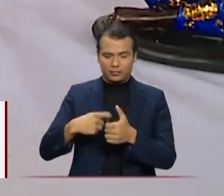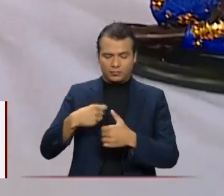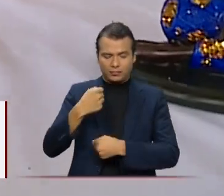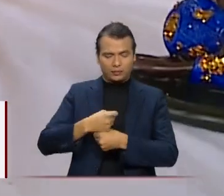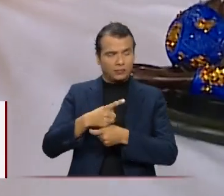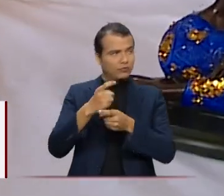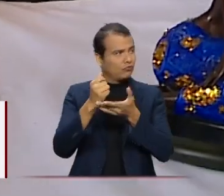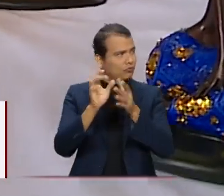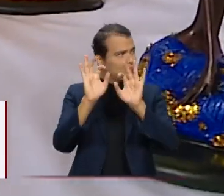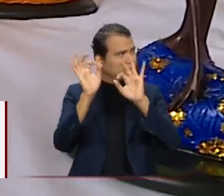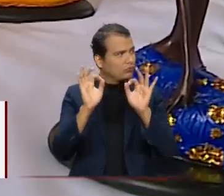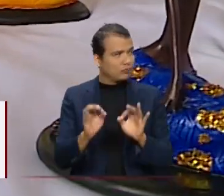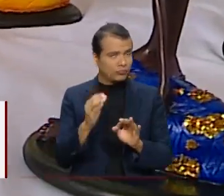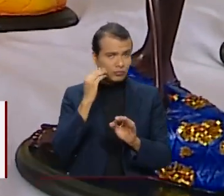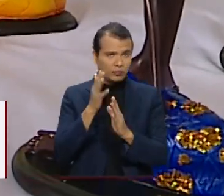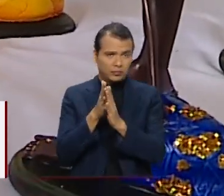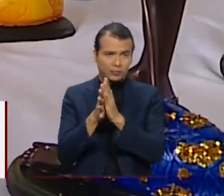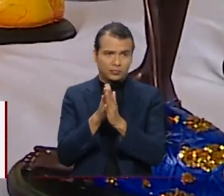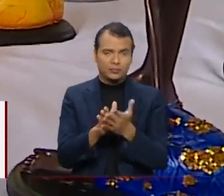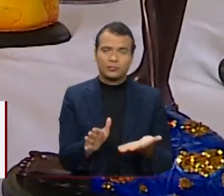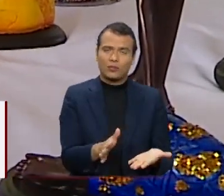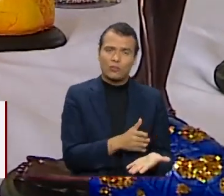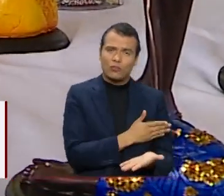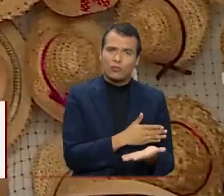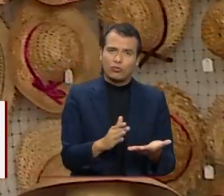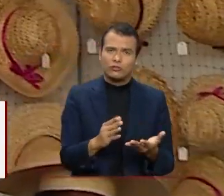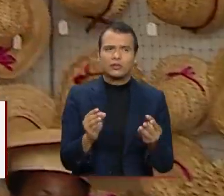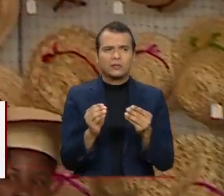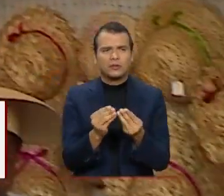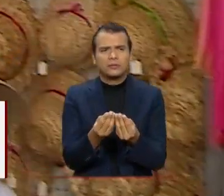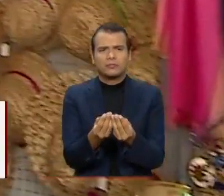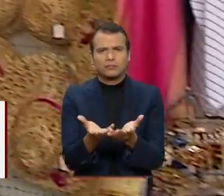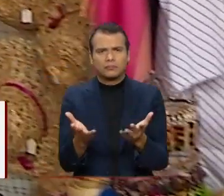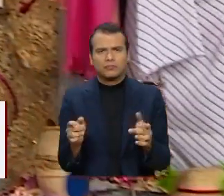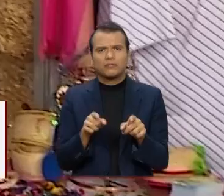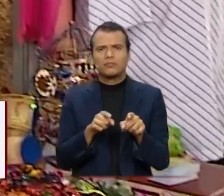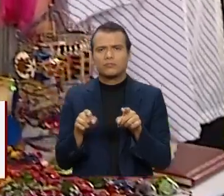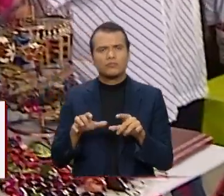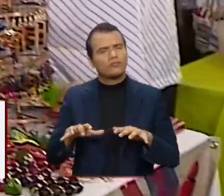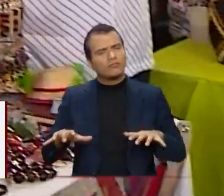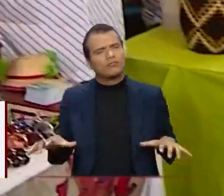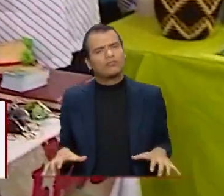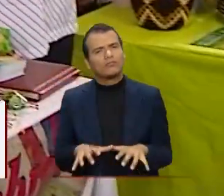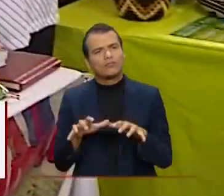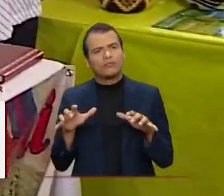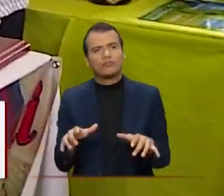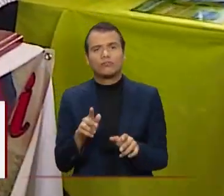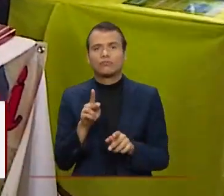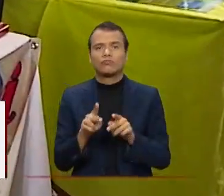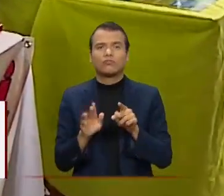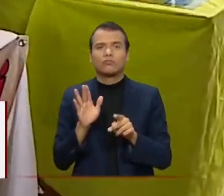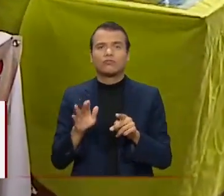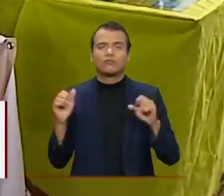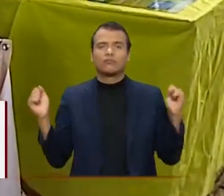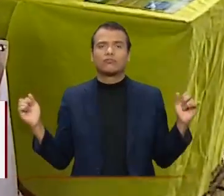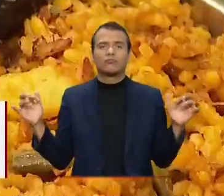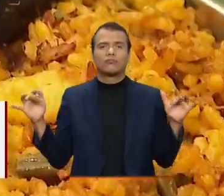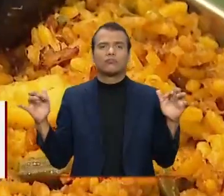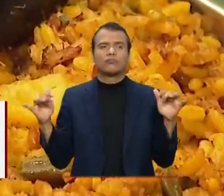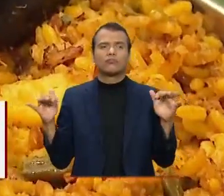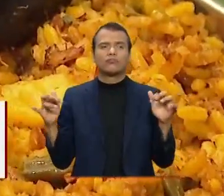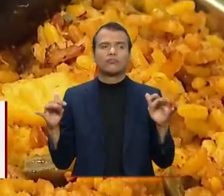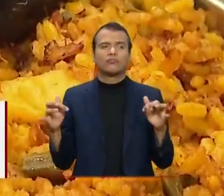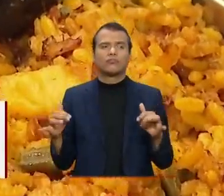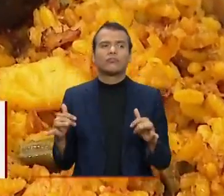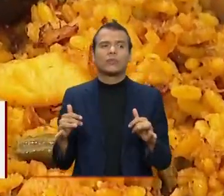festival, asegura que además de la música y las diferentes actividades artísticas, los asistentes van a poder deleitarse